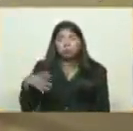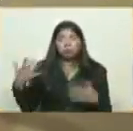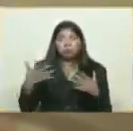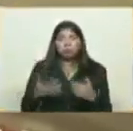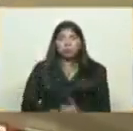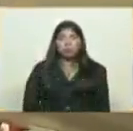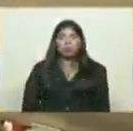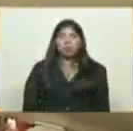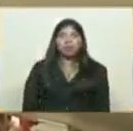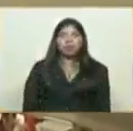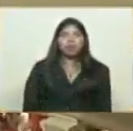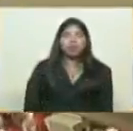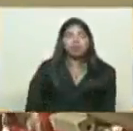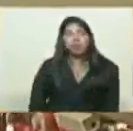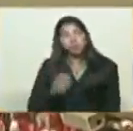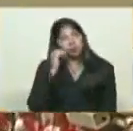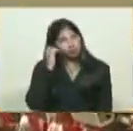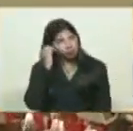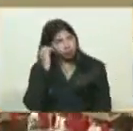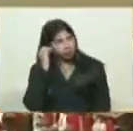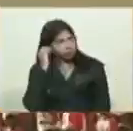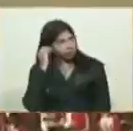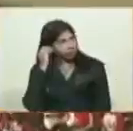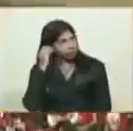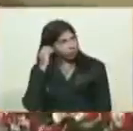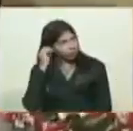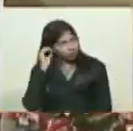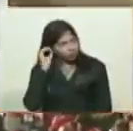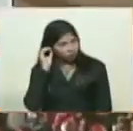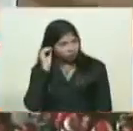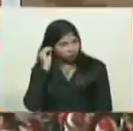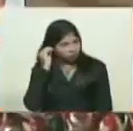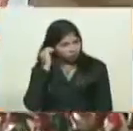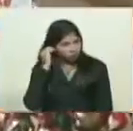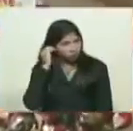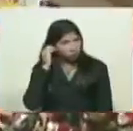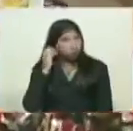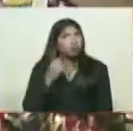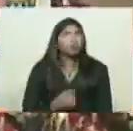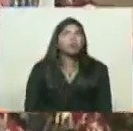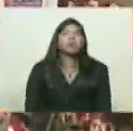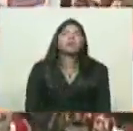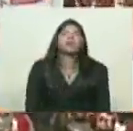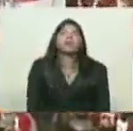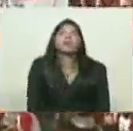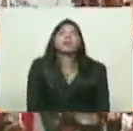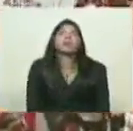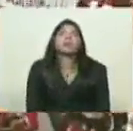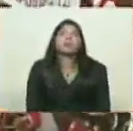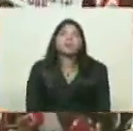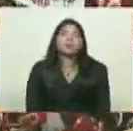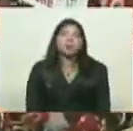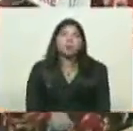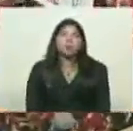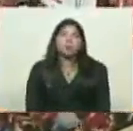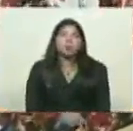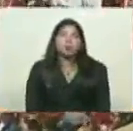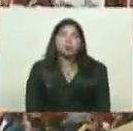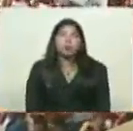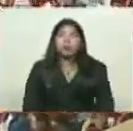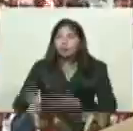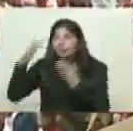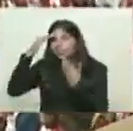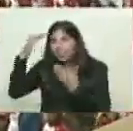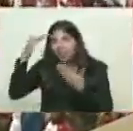felicidad con el mandatario venezolano. De movimientos y organizaciones, volvemos a saludar a nuestras